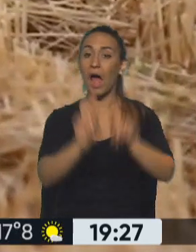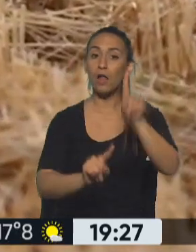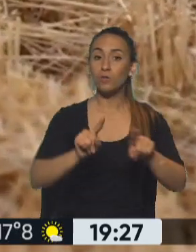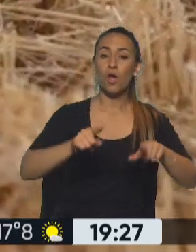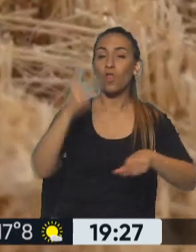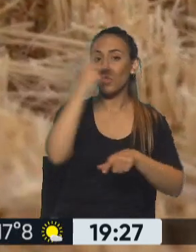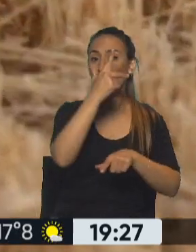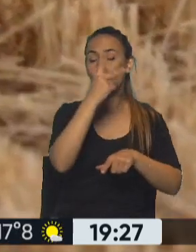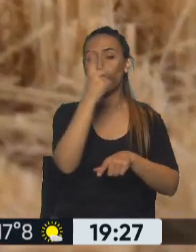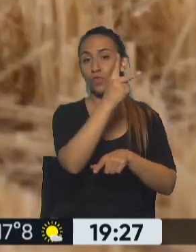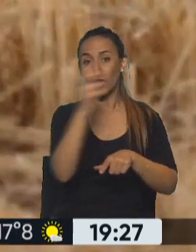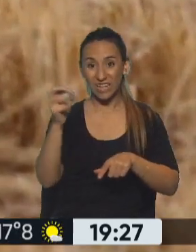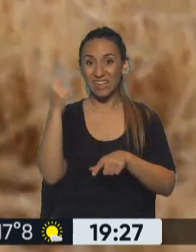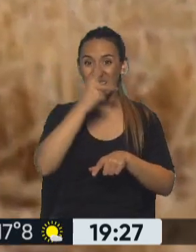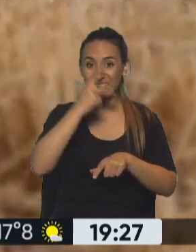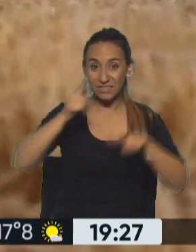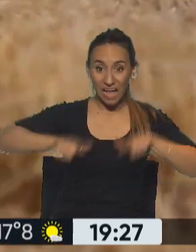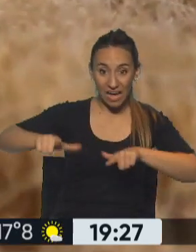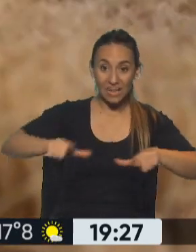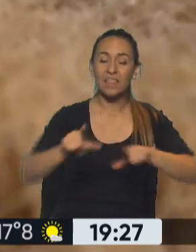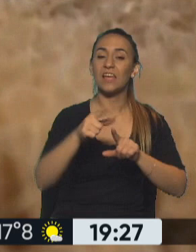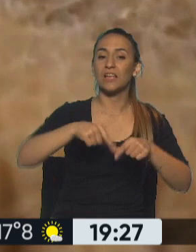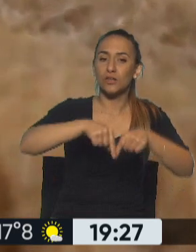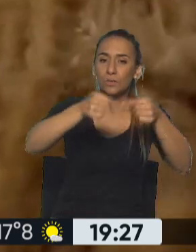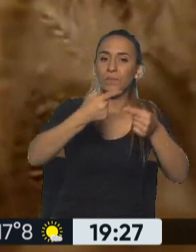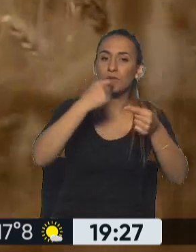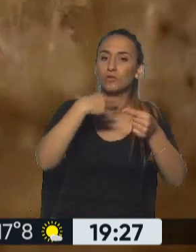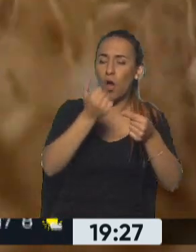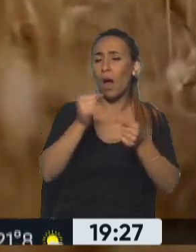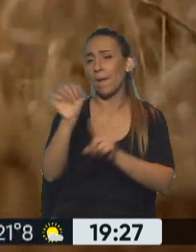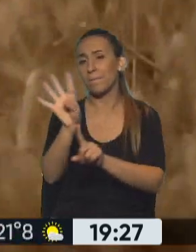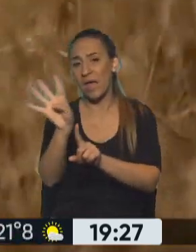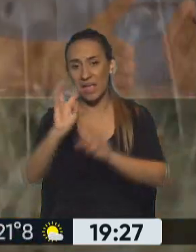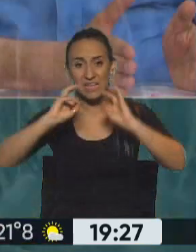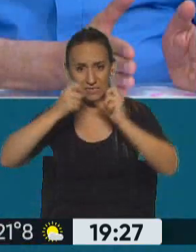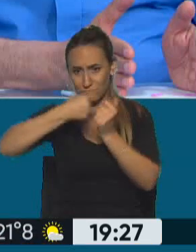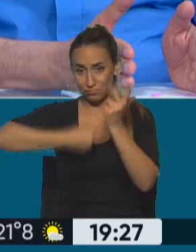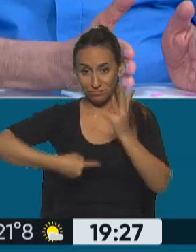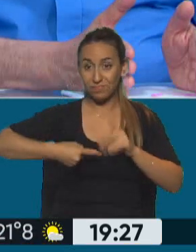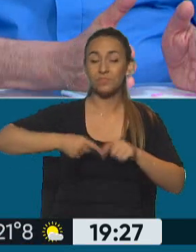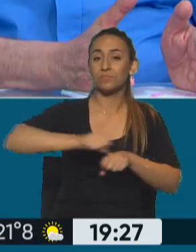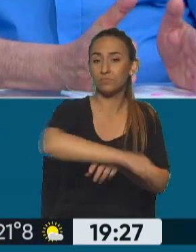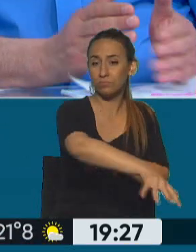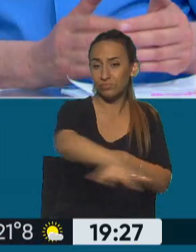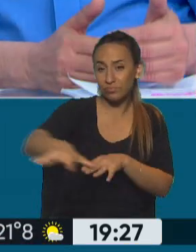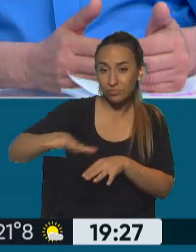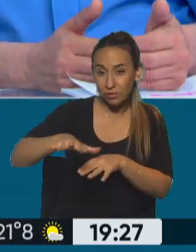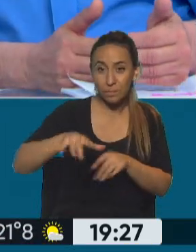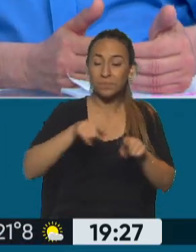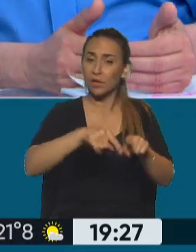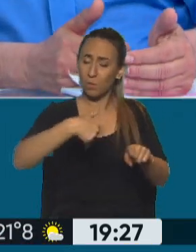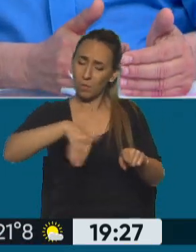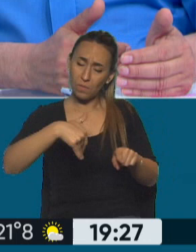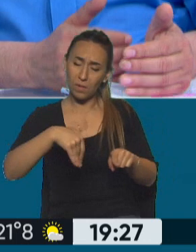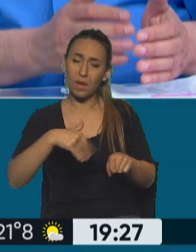hectáreas de soja y 100 hectáreas de maíz y que vendieron todo el 85% de su producción antes del primero de septiembre van a